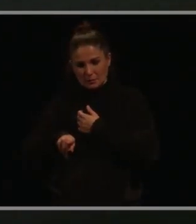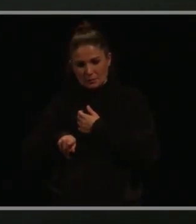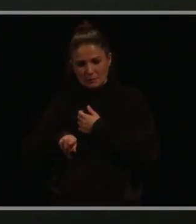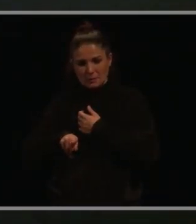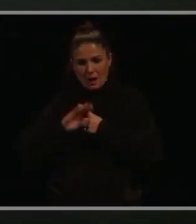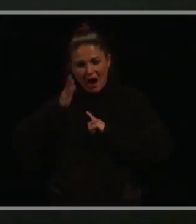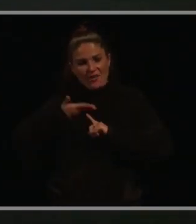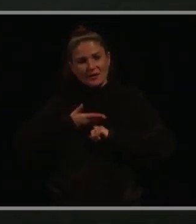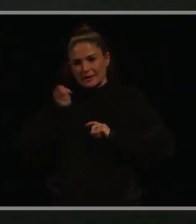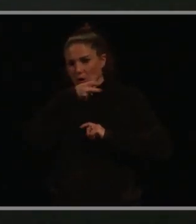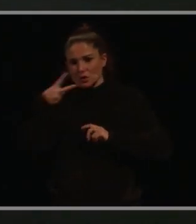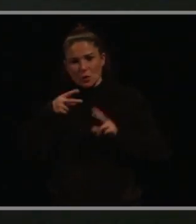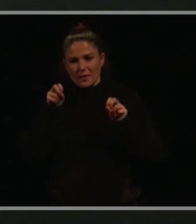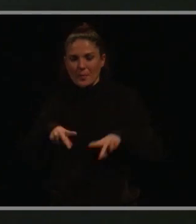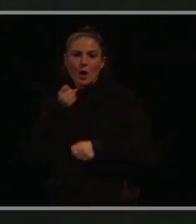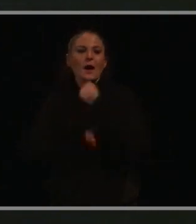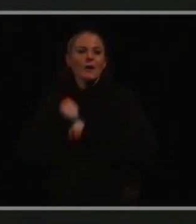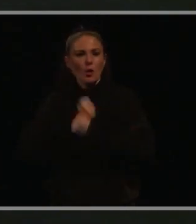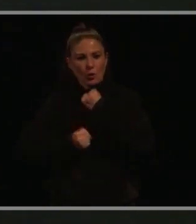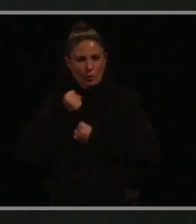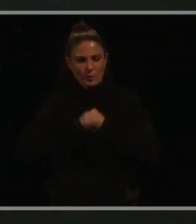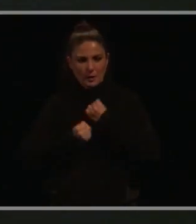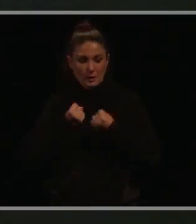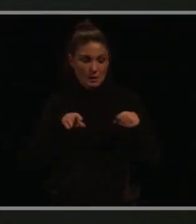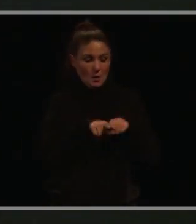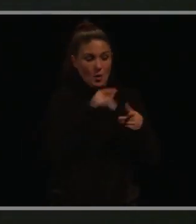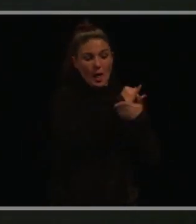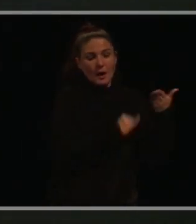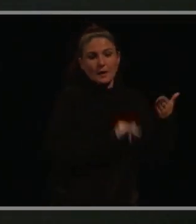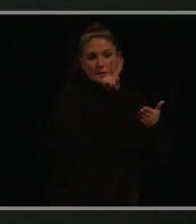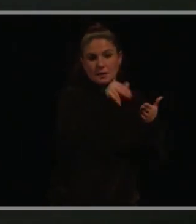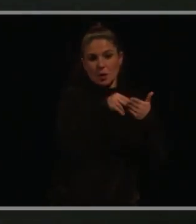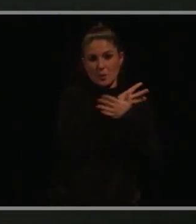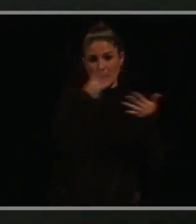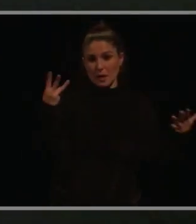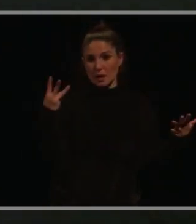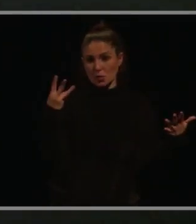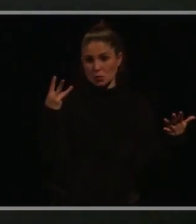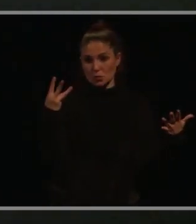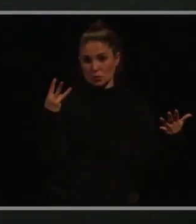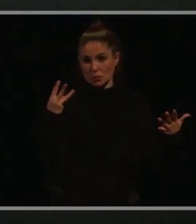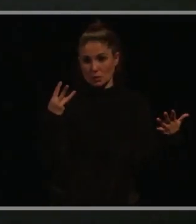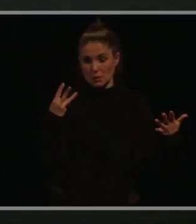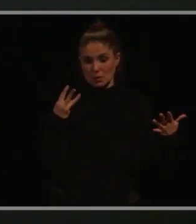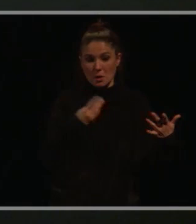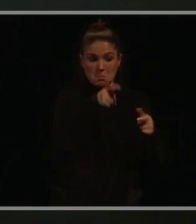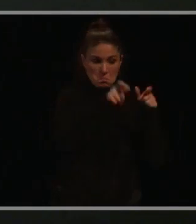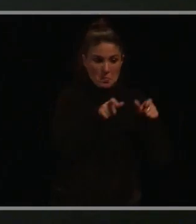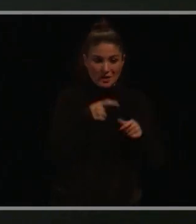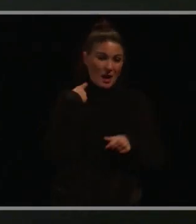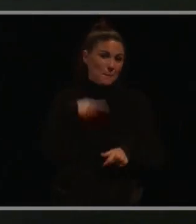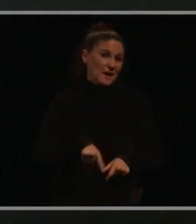peores consecuencias en términos económicos. Al igual que en la crisis del 2018, quienes más renta han